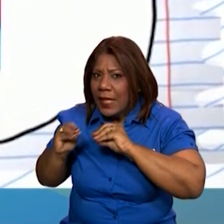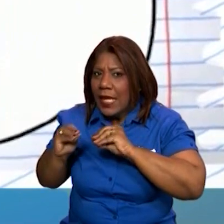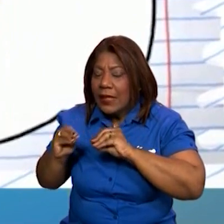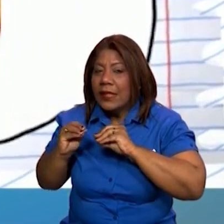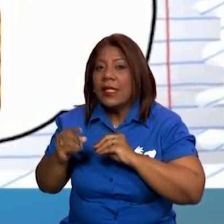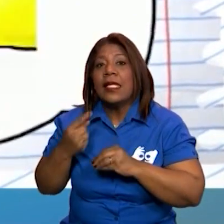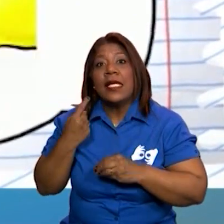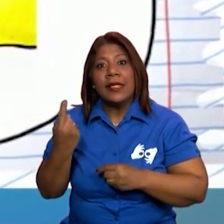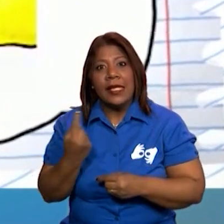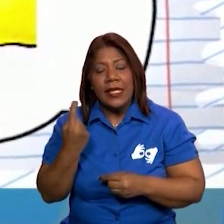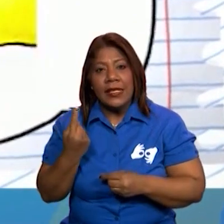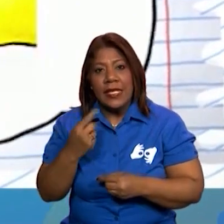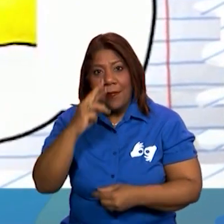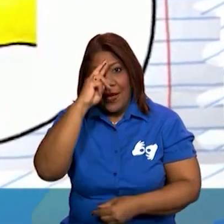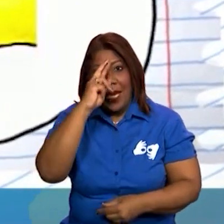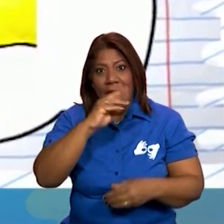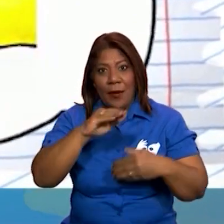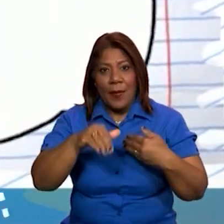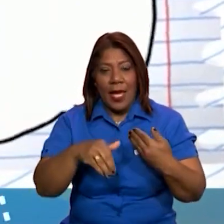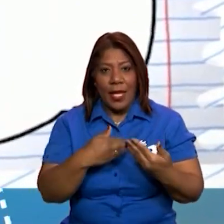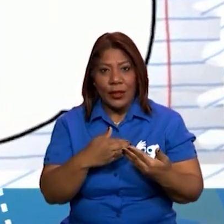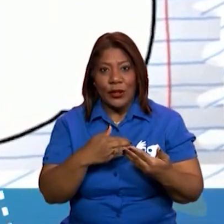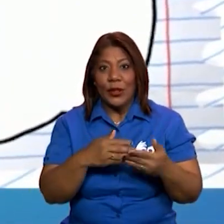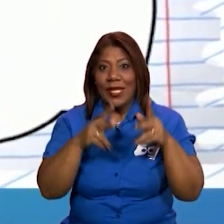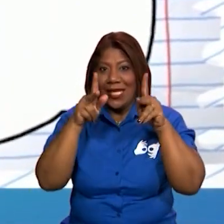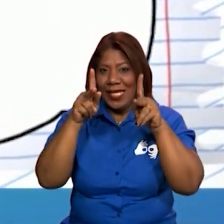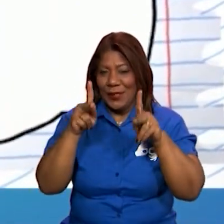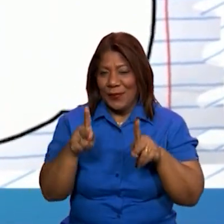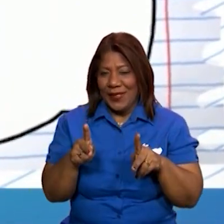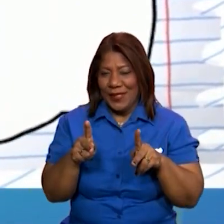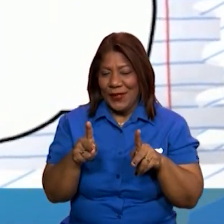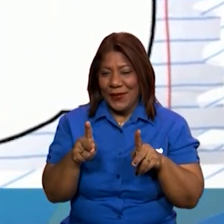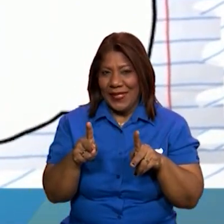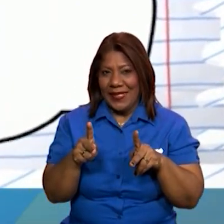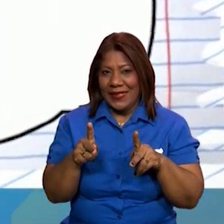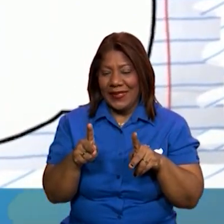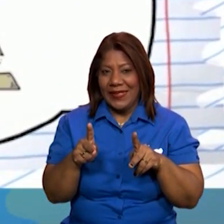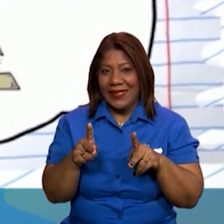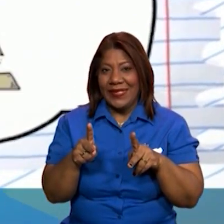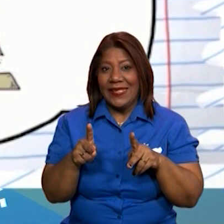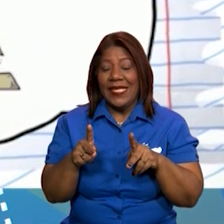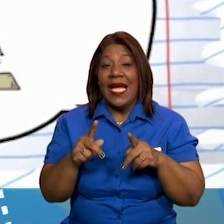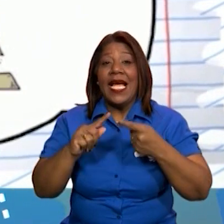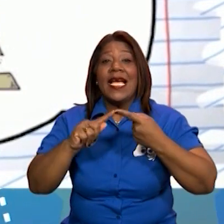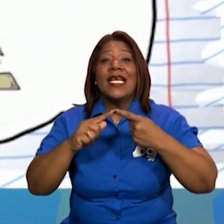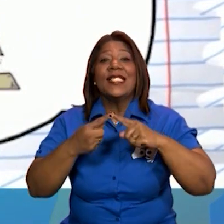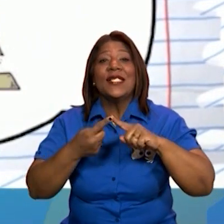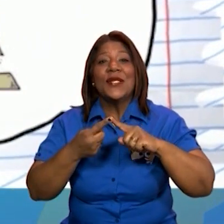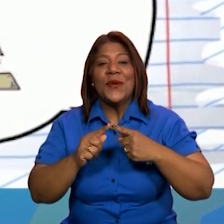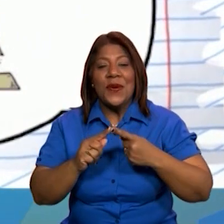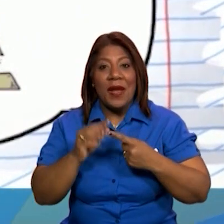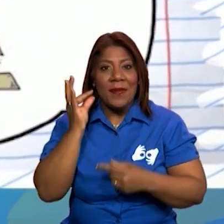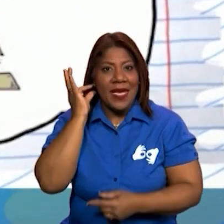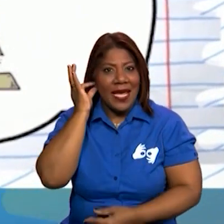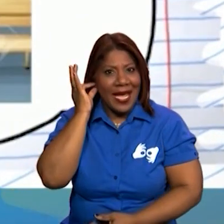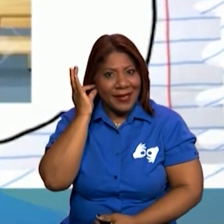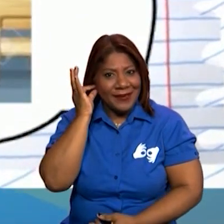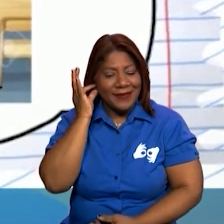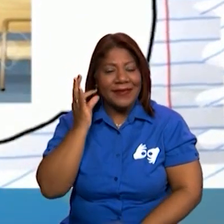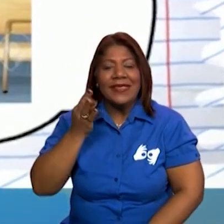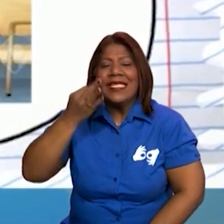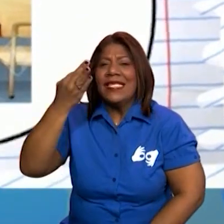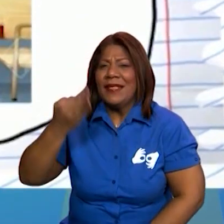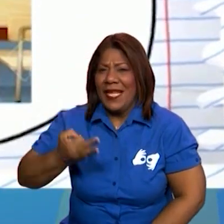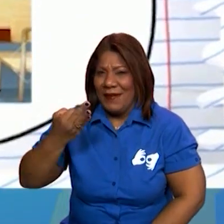amabilidad y el respeto a todas las personas. Es una amiga de verdad. Un